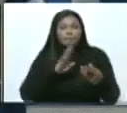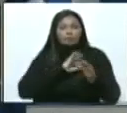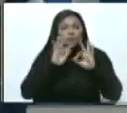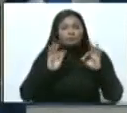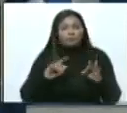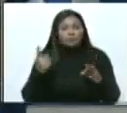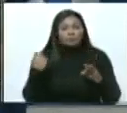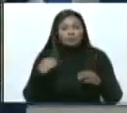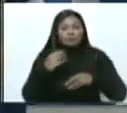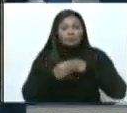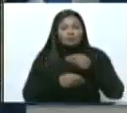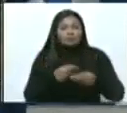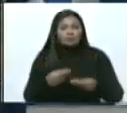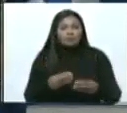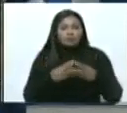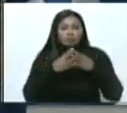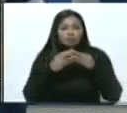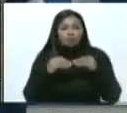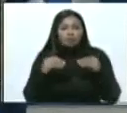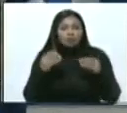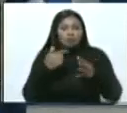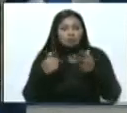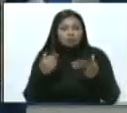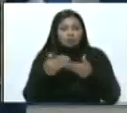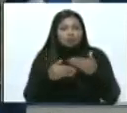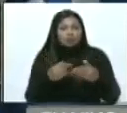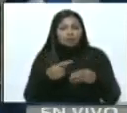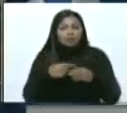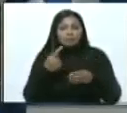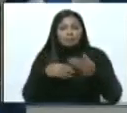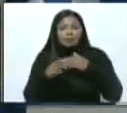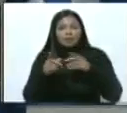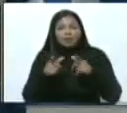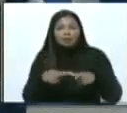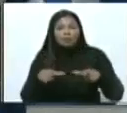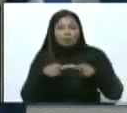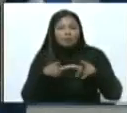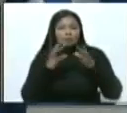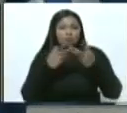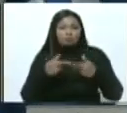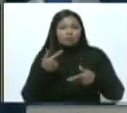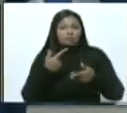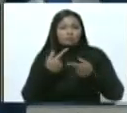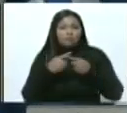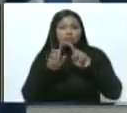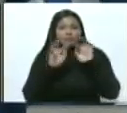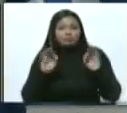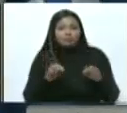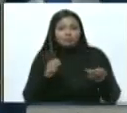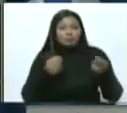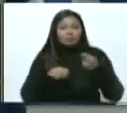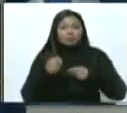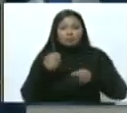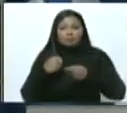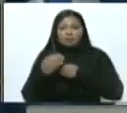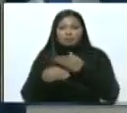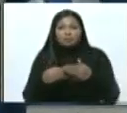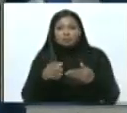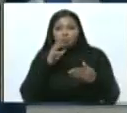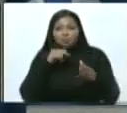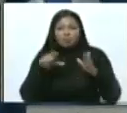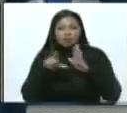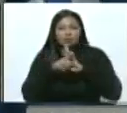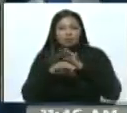hacer. Todo material que salga de PDVSA o de cualquier otra industria para ser comercializado